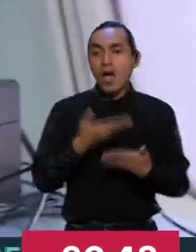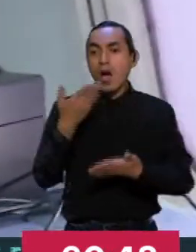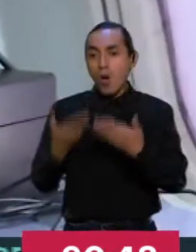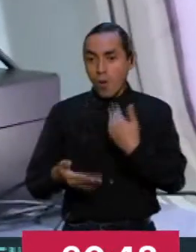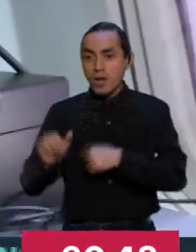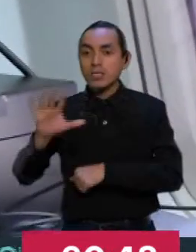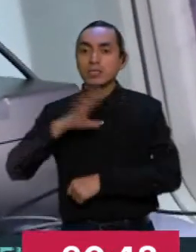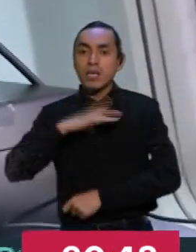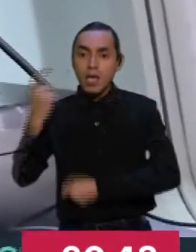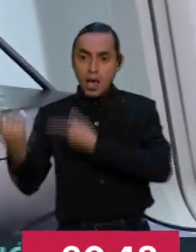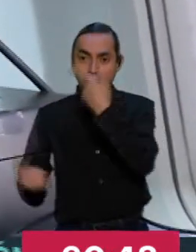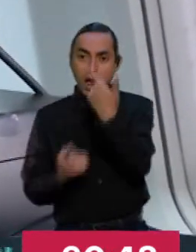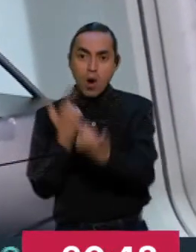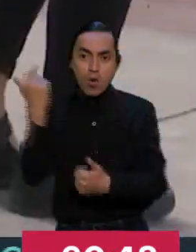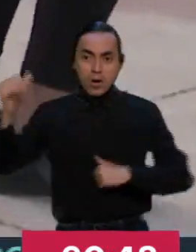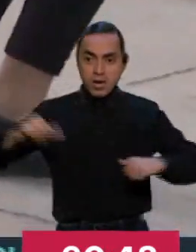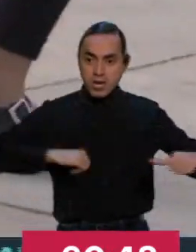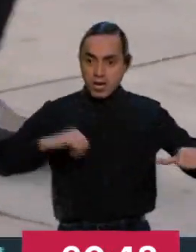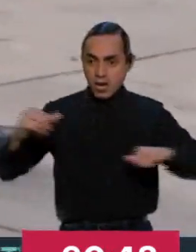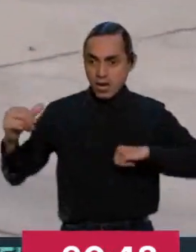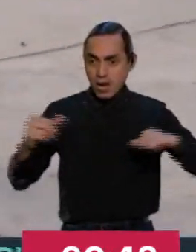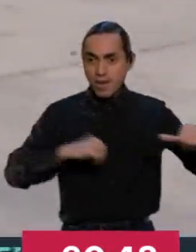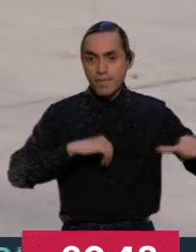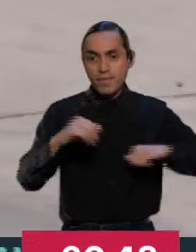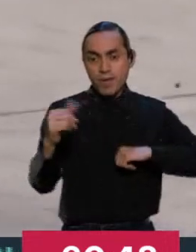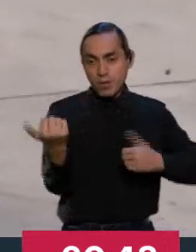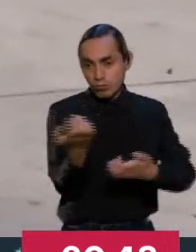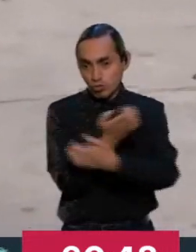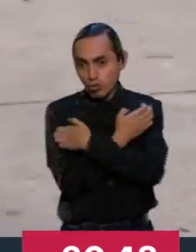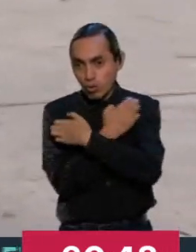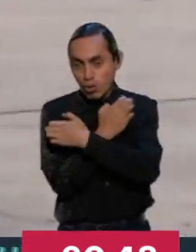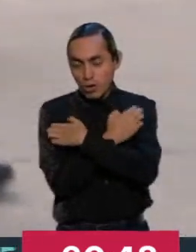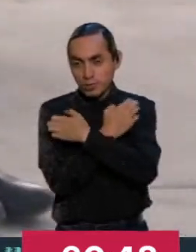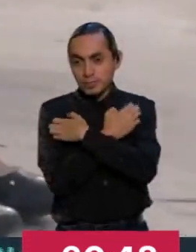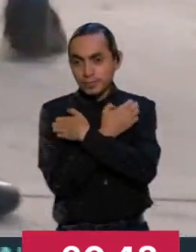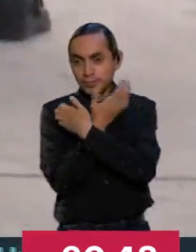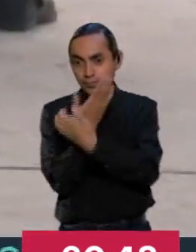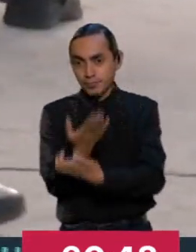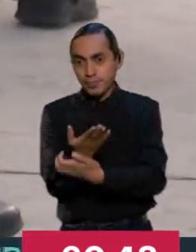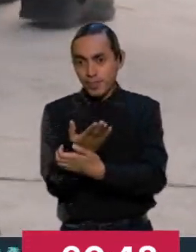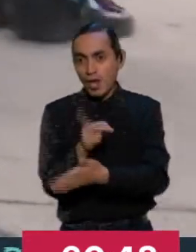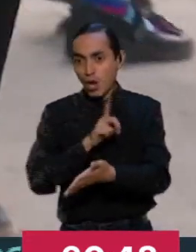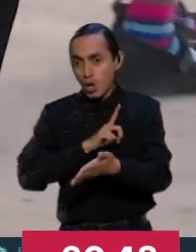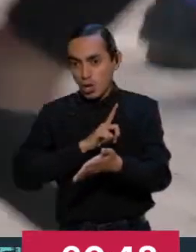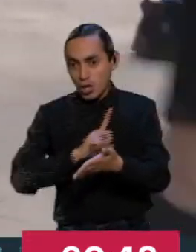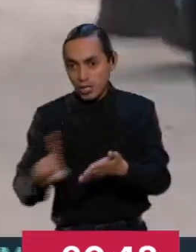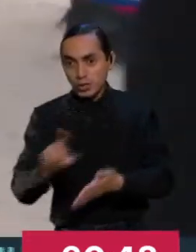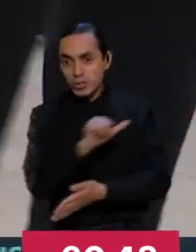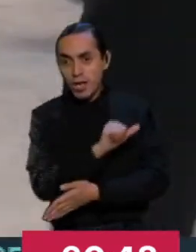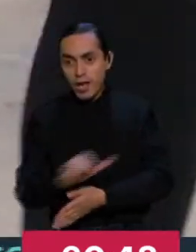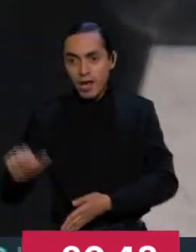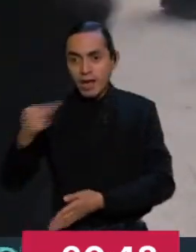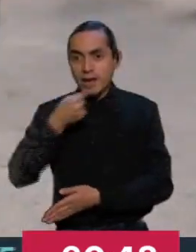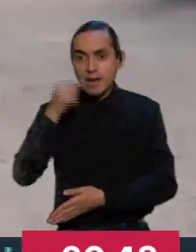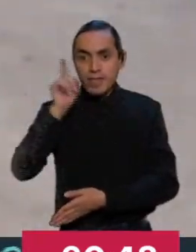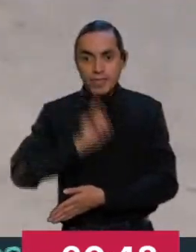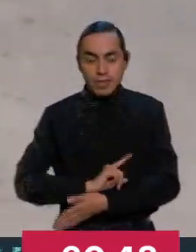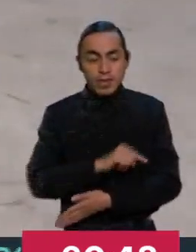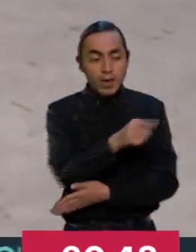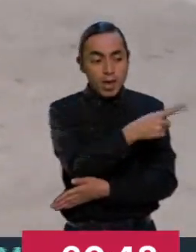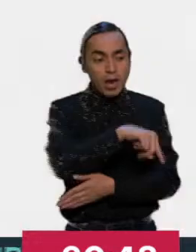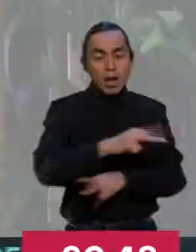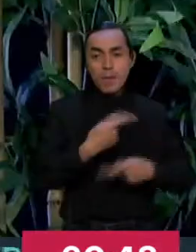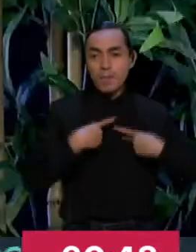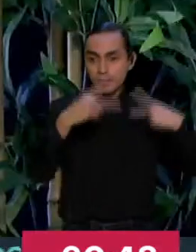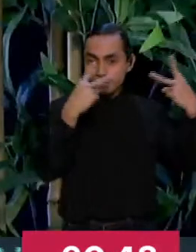haber algunas actividades relacionadas con la educación en los derechos a las niñas. Para la gente que nos está viendo y tal